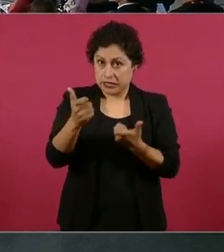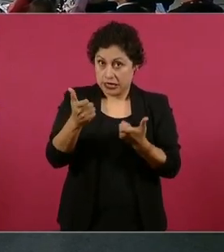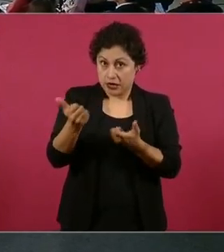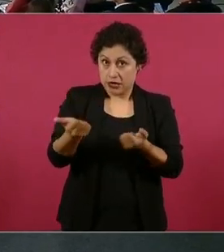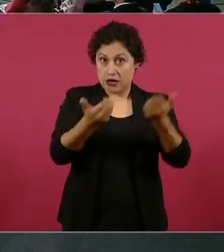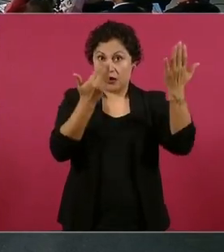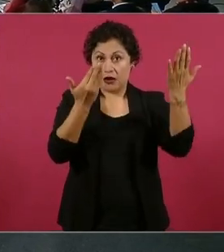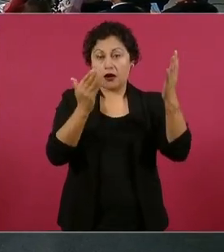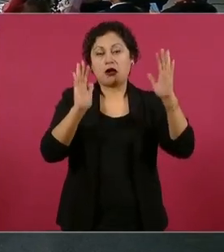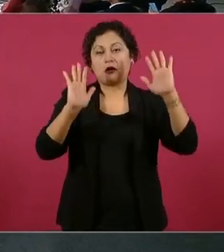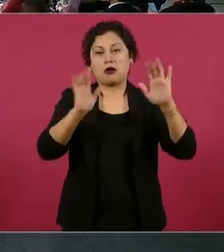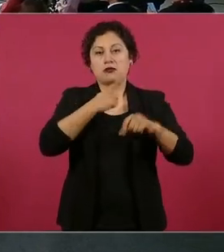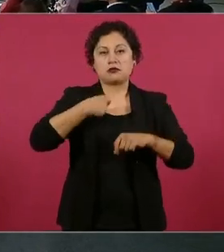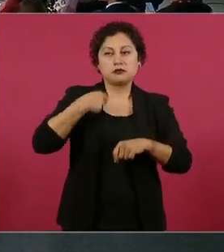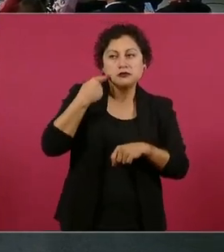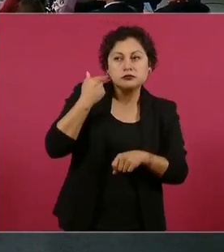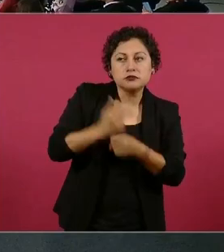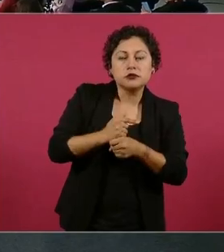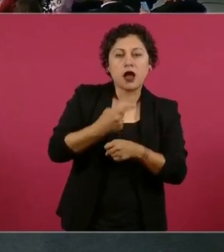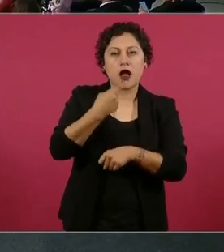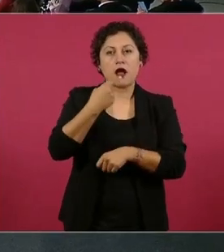recuperar todo el dinero.